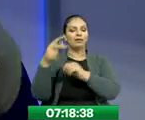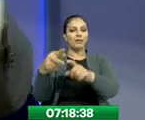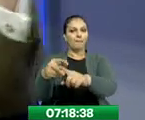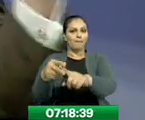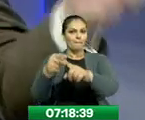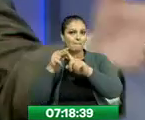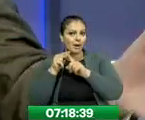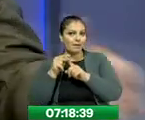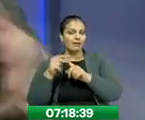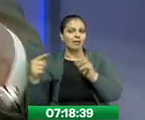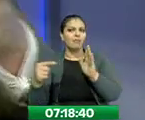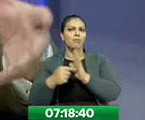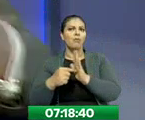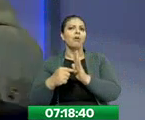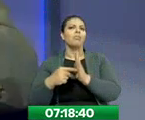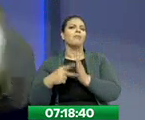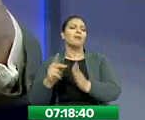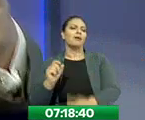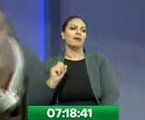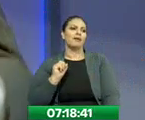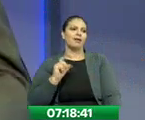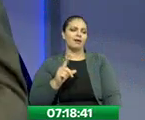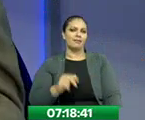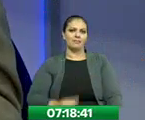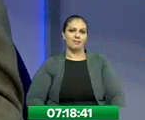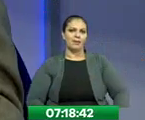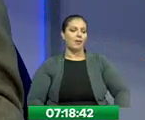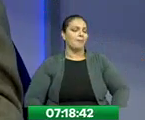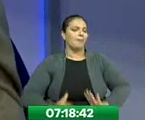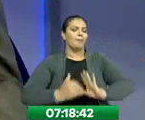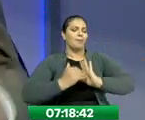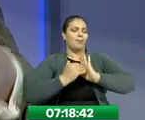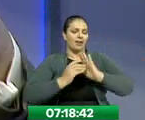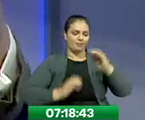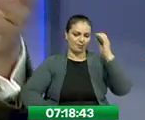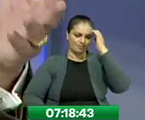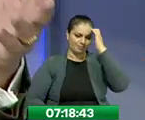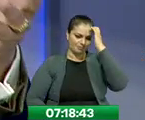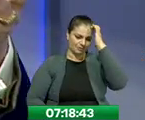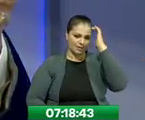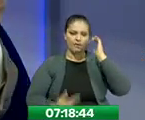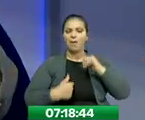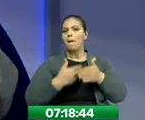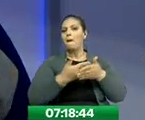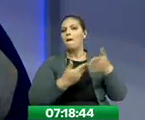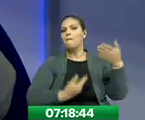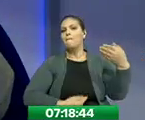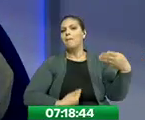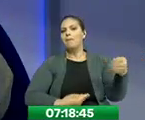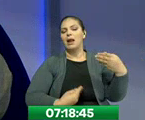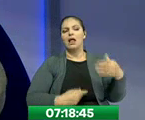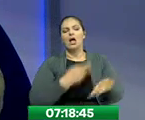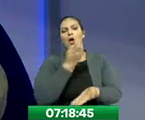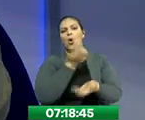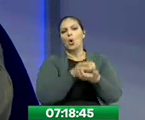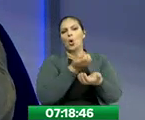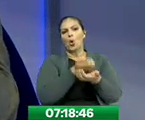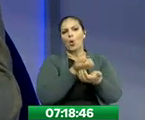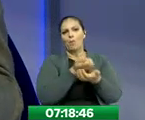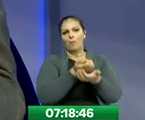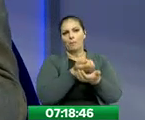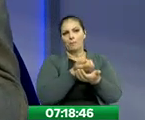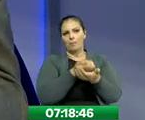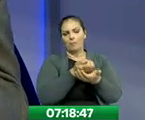de que quiere comprar papeles, ¿no? Los papeles europeos